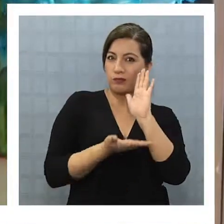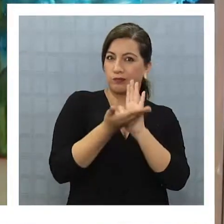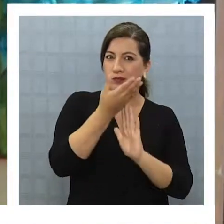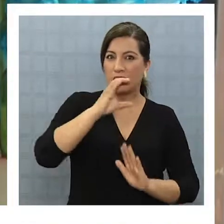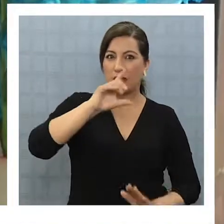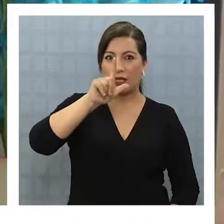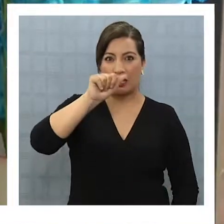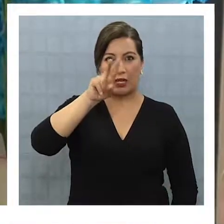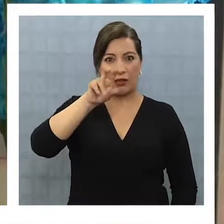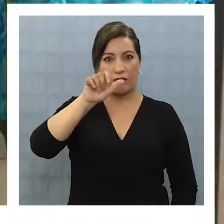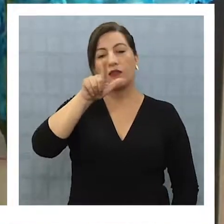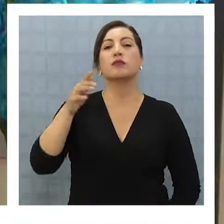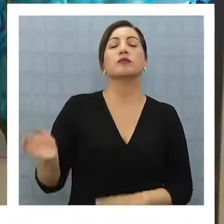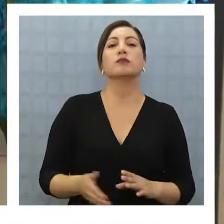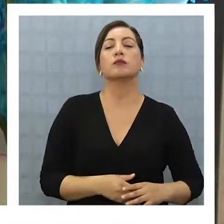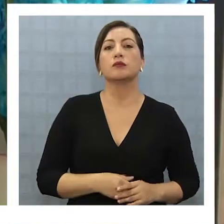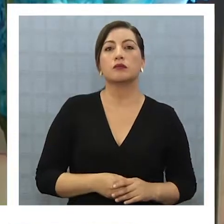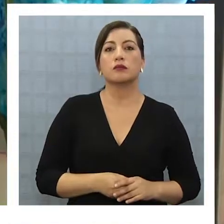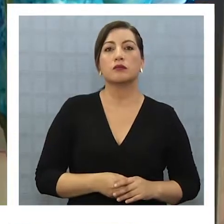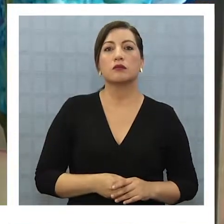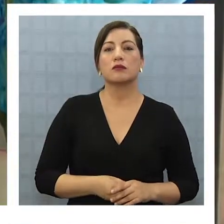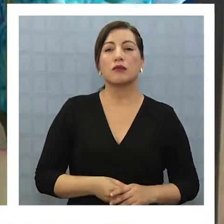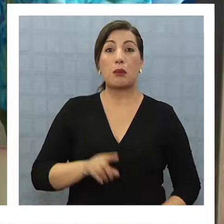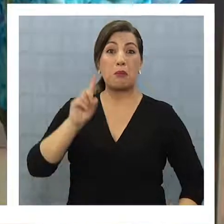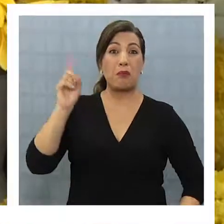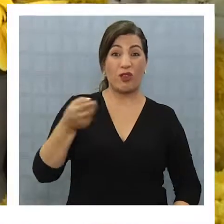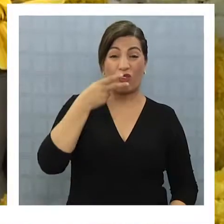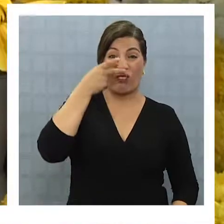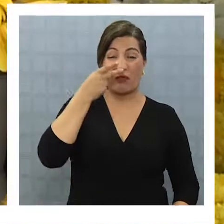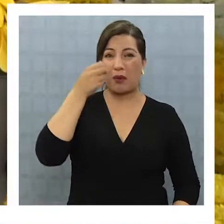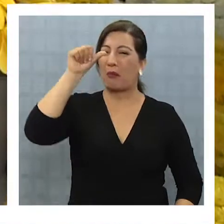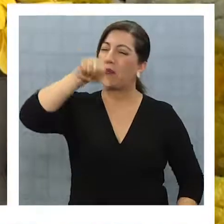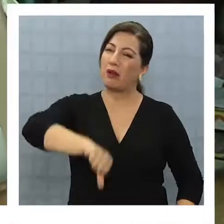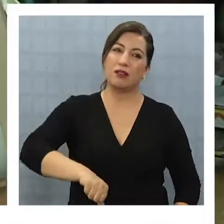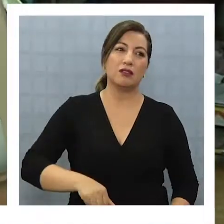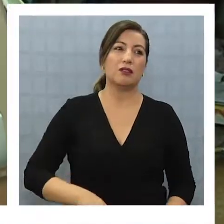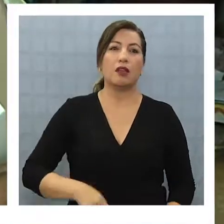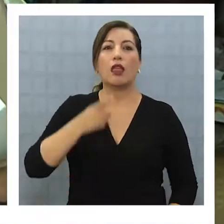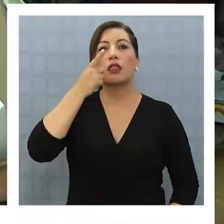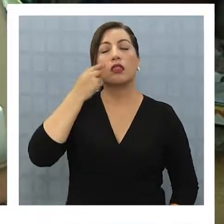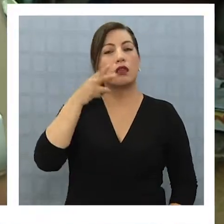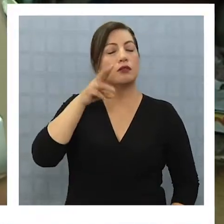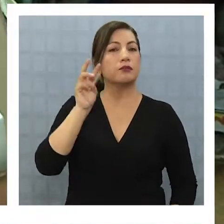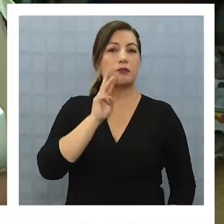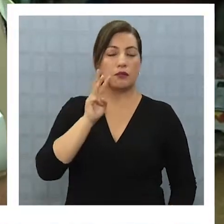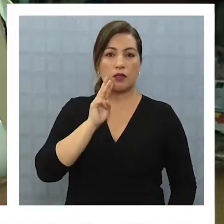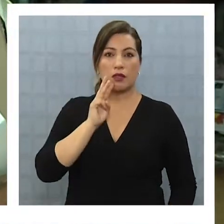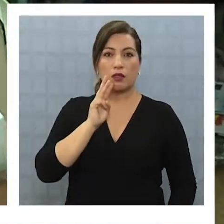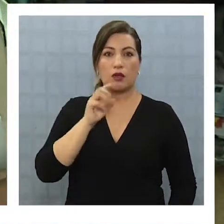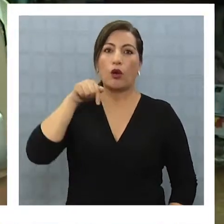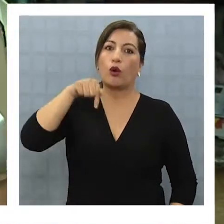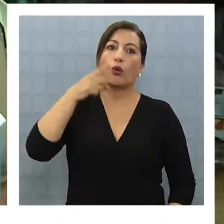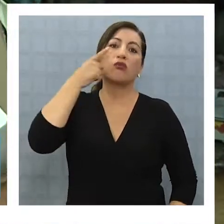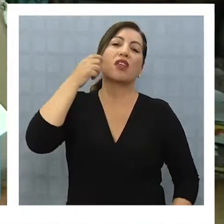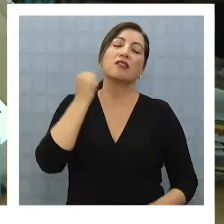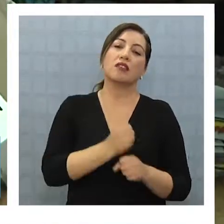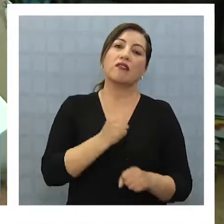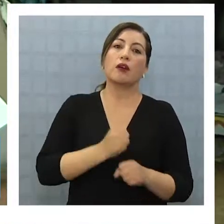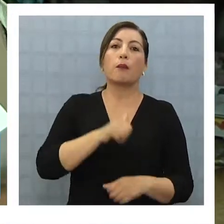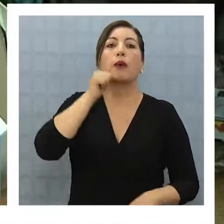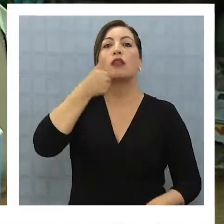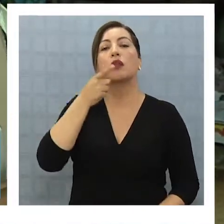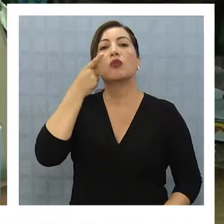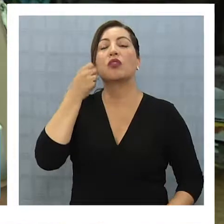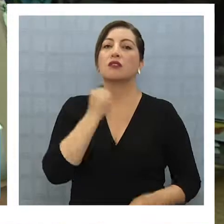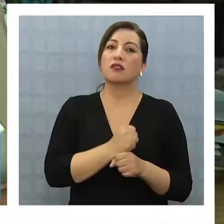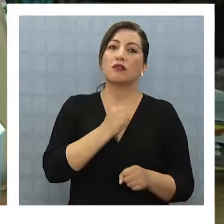los claveles. Es que realmente cayó muy mal el primero, porque como tú ves cayó día miércoles, hoy día es día de trabajo, mañana es día